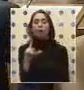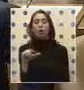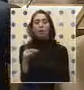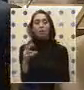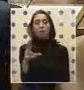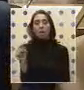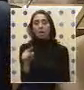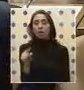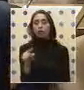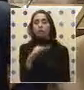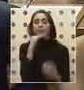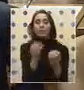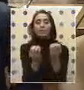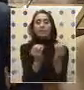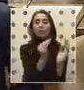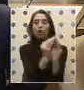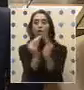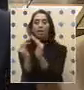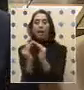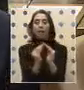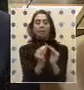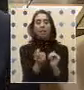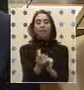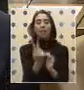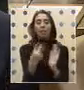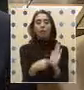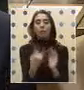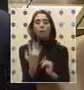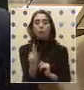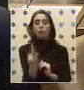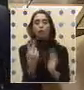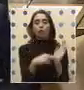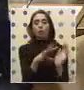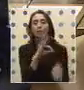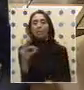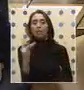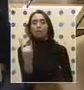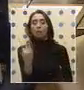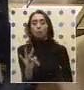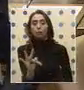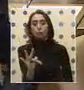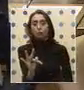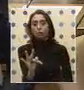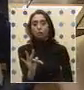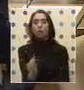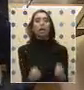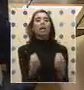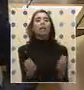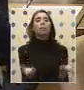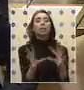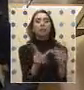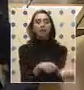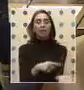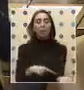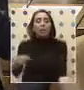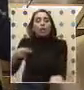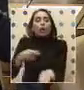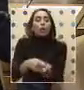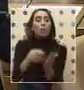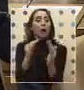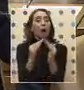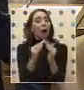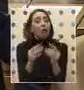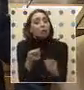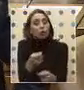en Linderos, está lleno de casas de 2.000 UFs, de 2.000, 2.500 UF. ¿Qué pasa con esas familias que compran